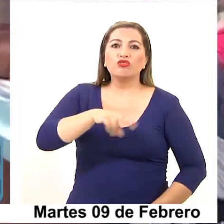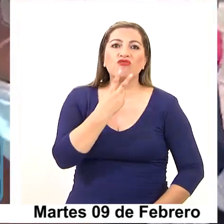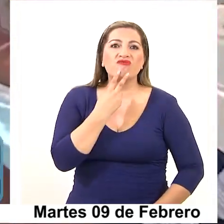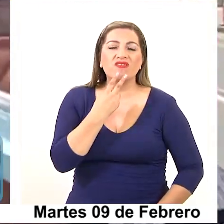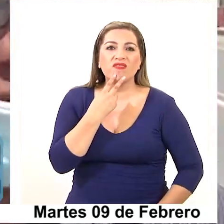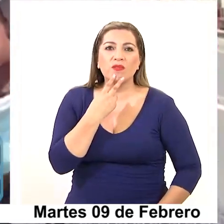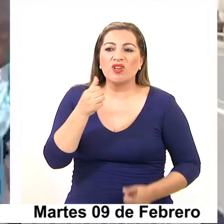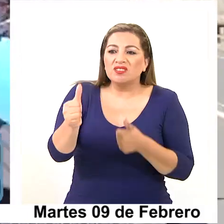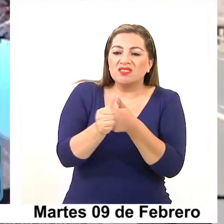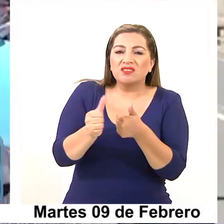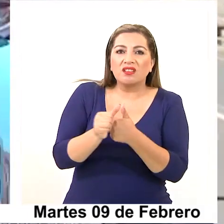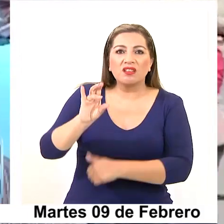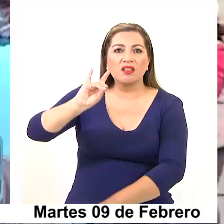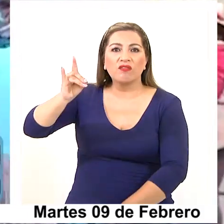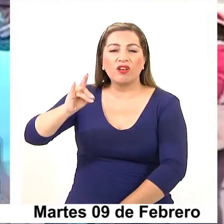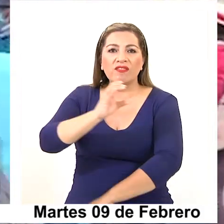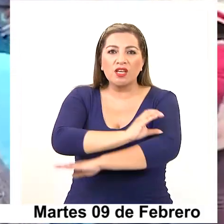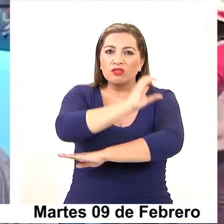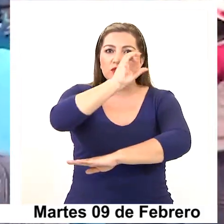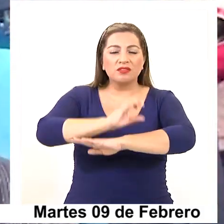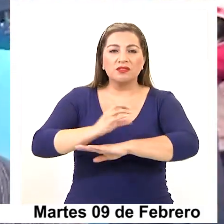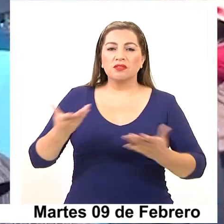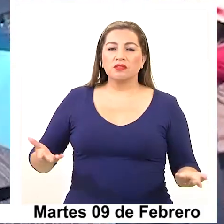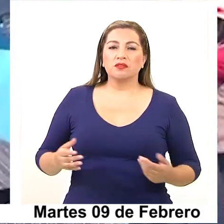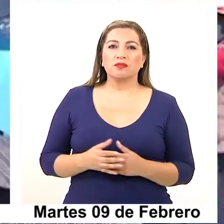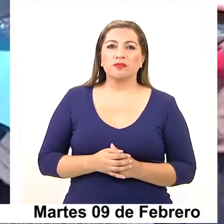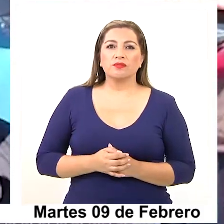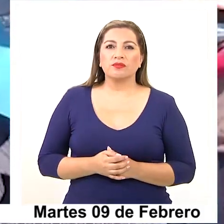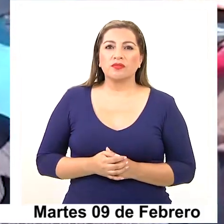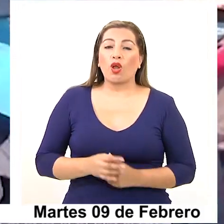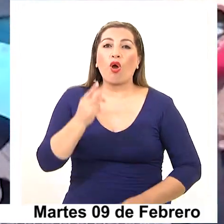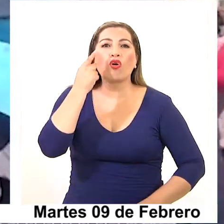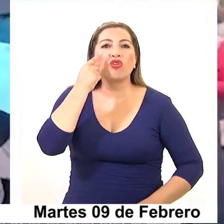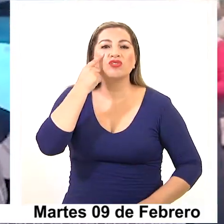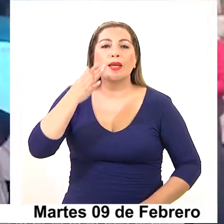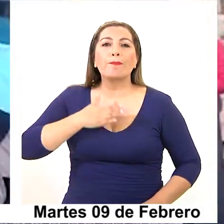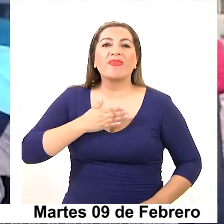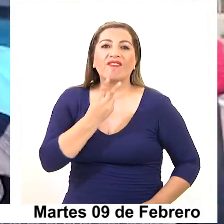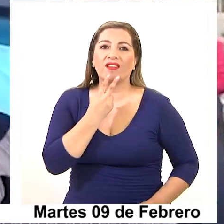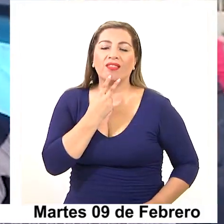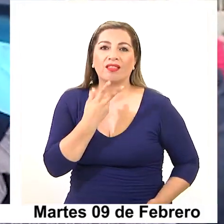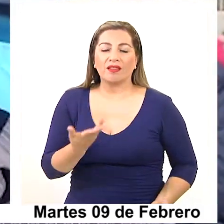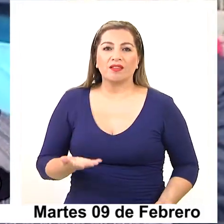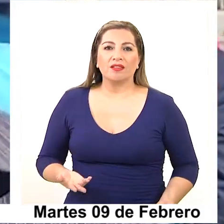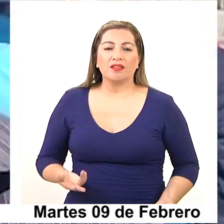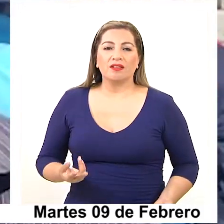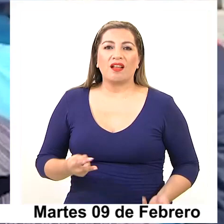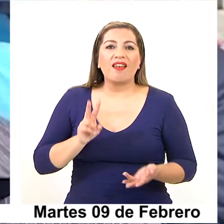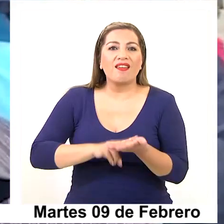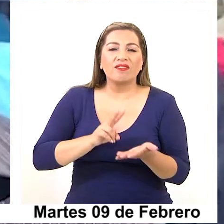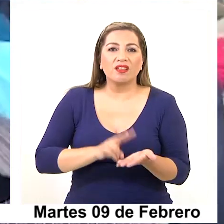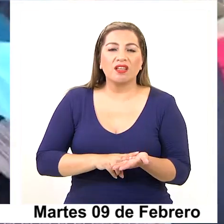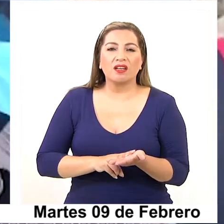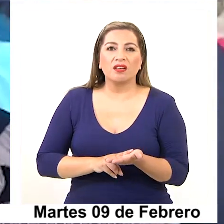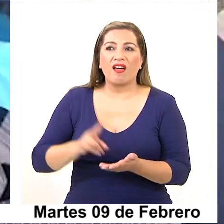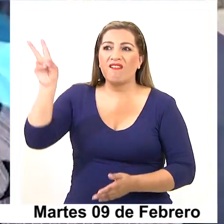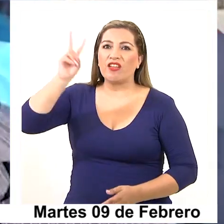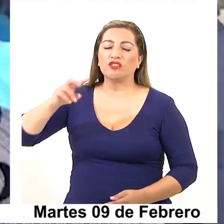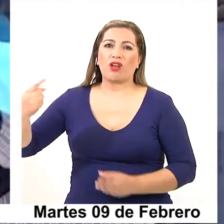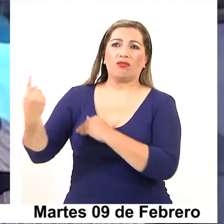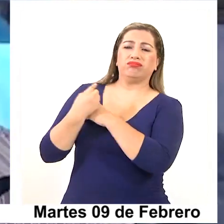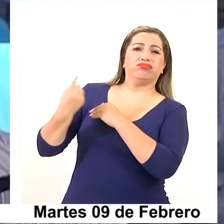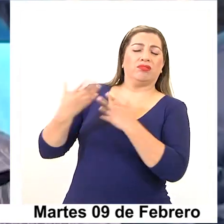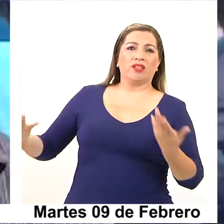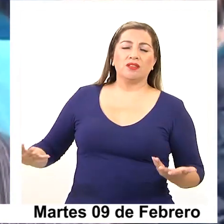aquí en la frontera con Bolivia, Colchane. Debía conocer la realidad como vivimos, atacados por la venezolana, entrados a la